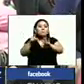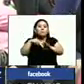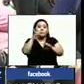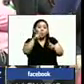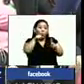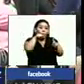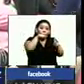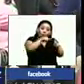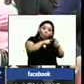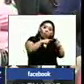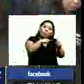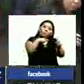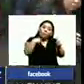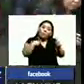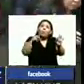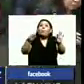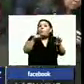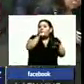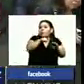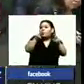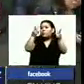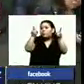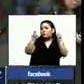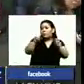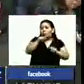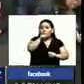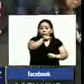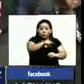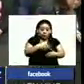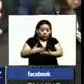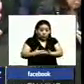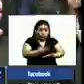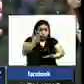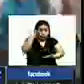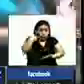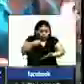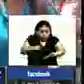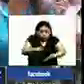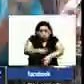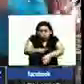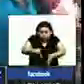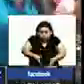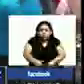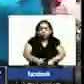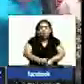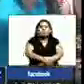homicidio agravado por supuestamente atentar contra la vida de su hijo recién nacido.